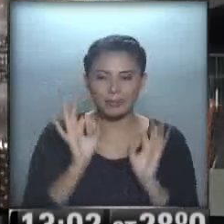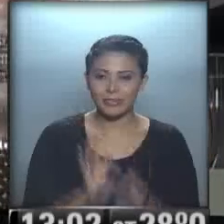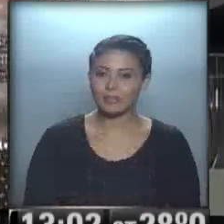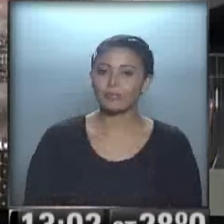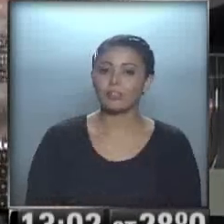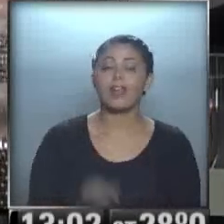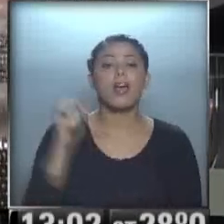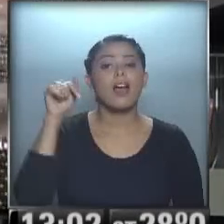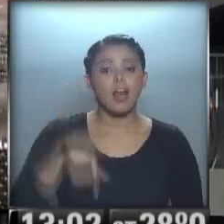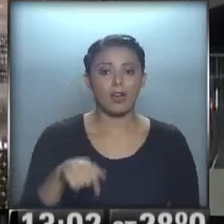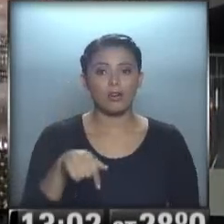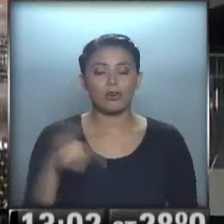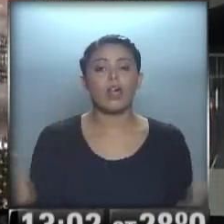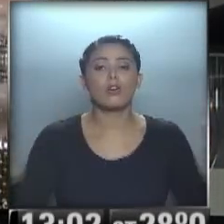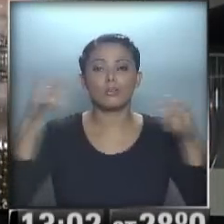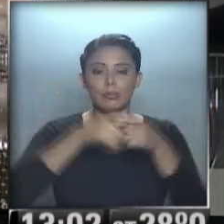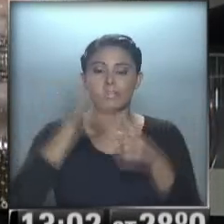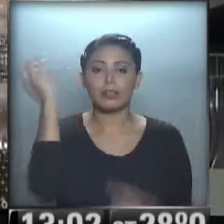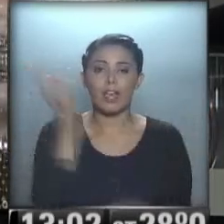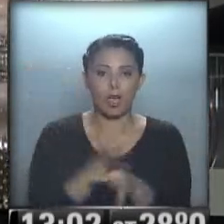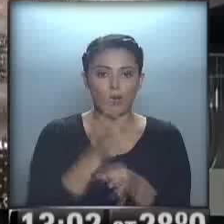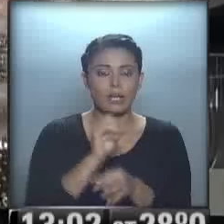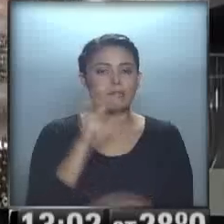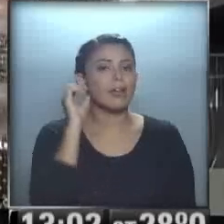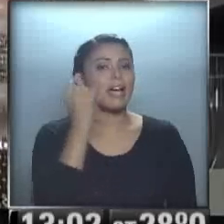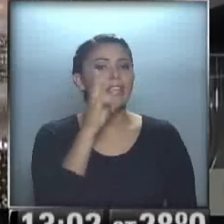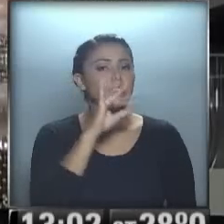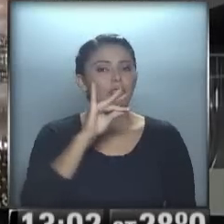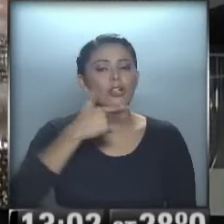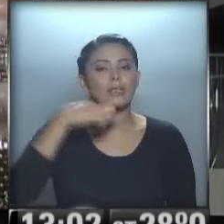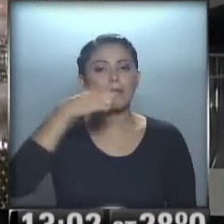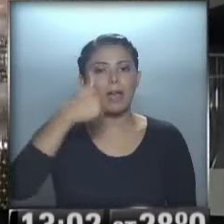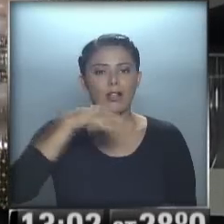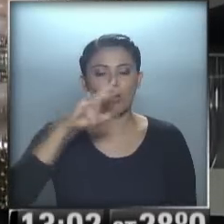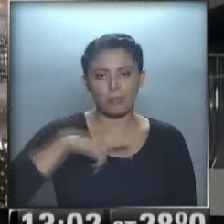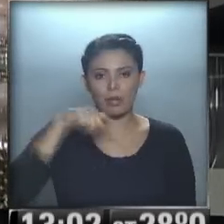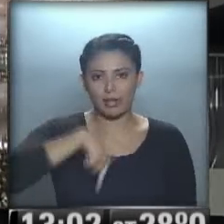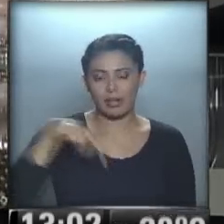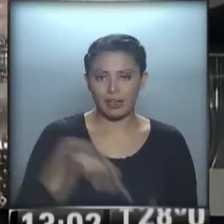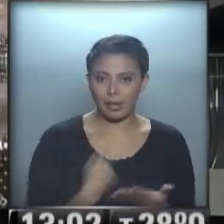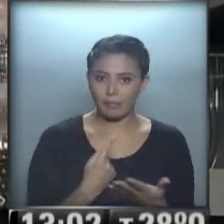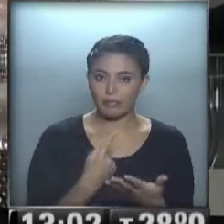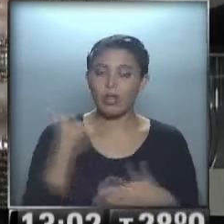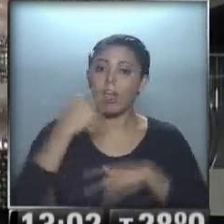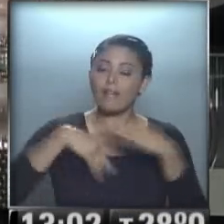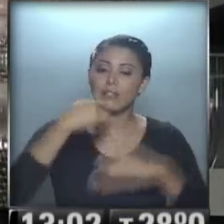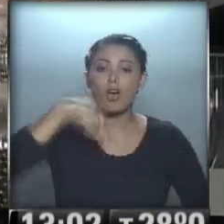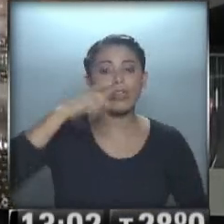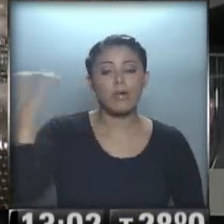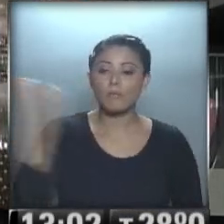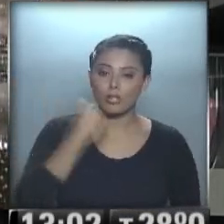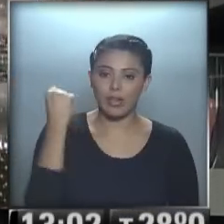Está avanzando la conformación de la cooperativa de la Escuela Guido Espano, el Colegio Guido Espano privado aquí de la ciudad de Buenos Aires. Hoy es un día